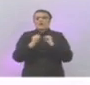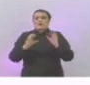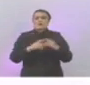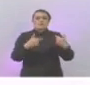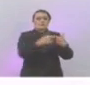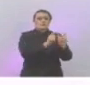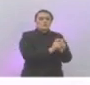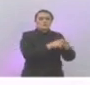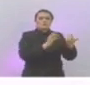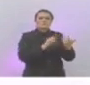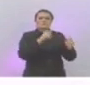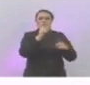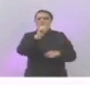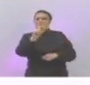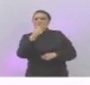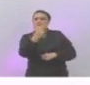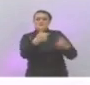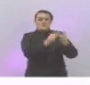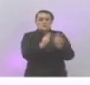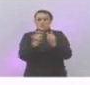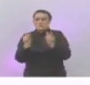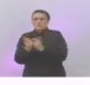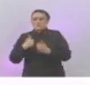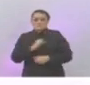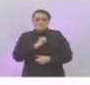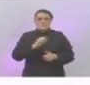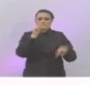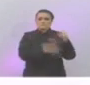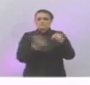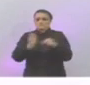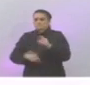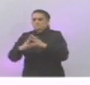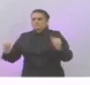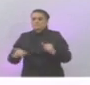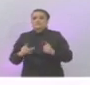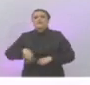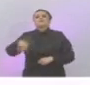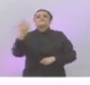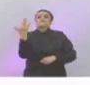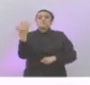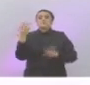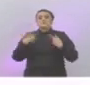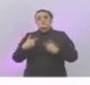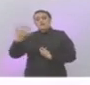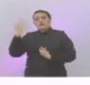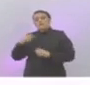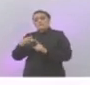de 77 bandas criminales y la liberación de 50 víctimas de